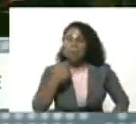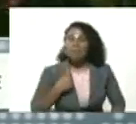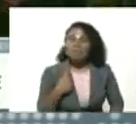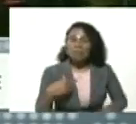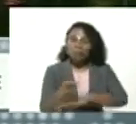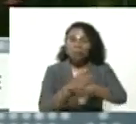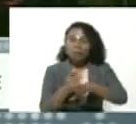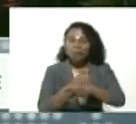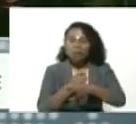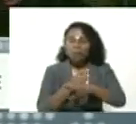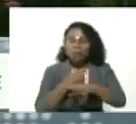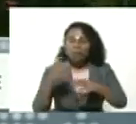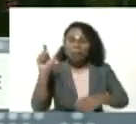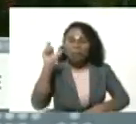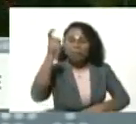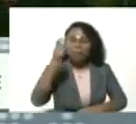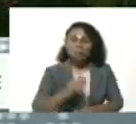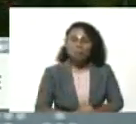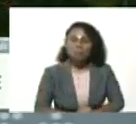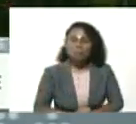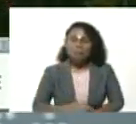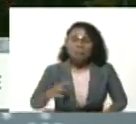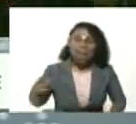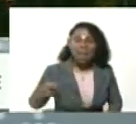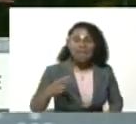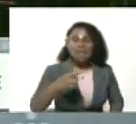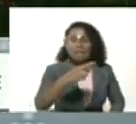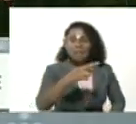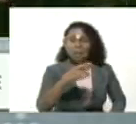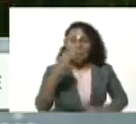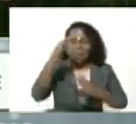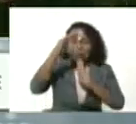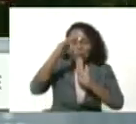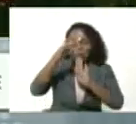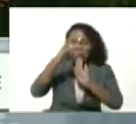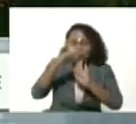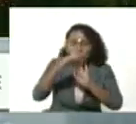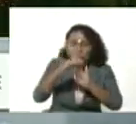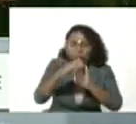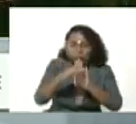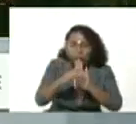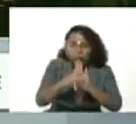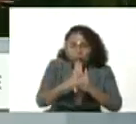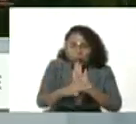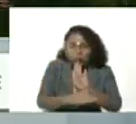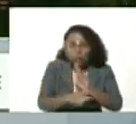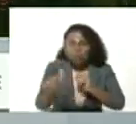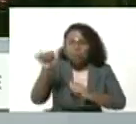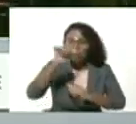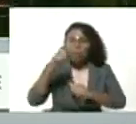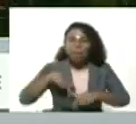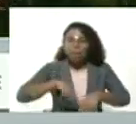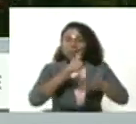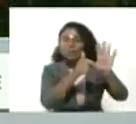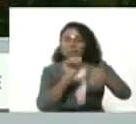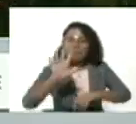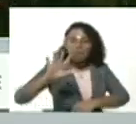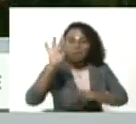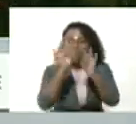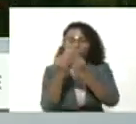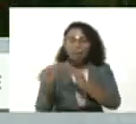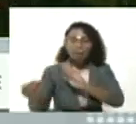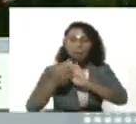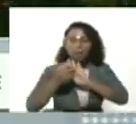Guárico. El río Orinoco bajando de nivel. Solo aquí tenemos 65 familias